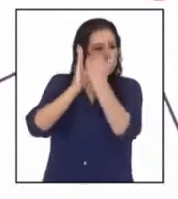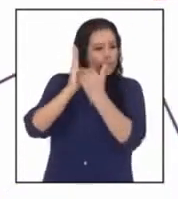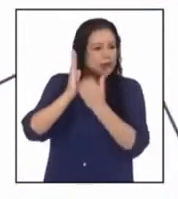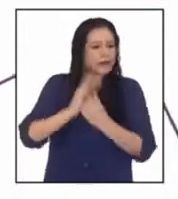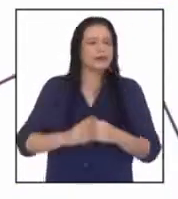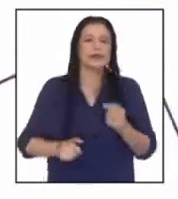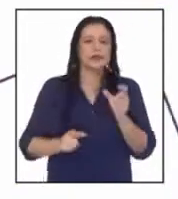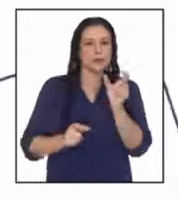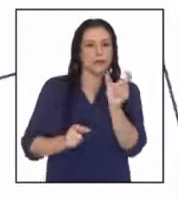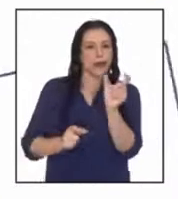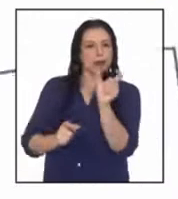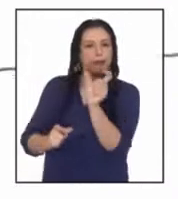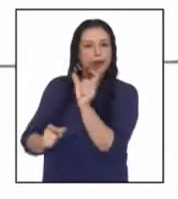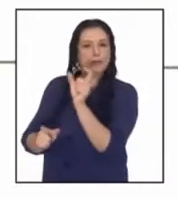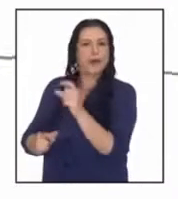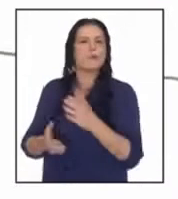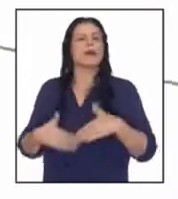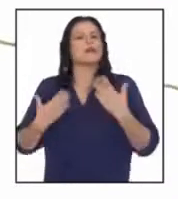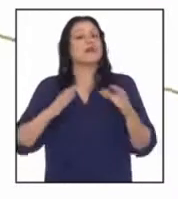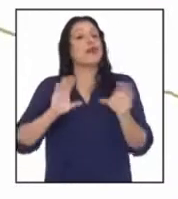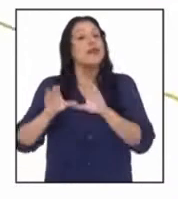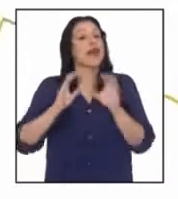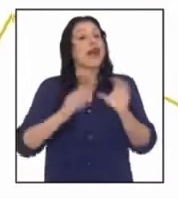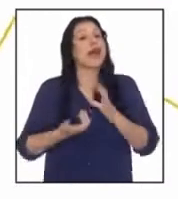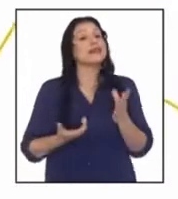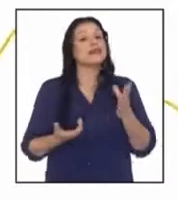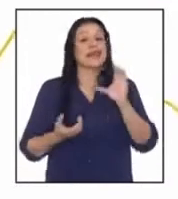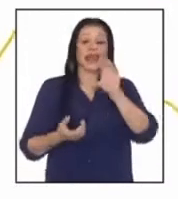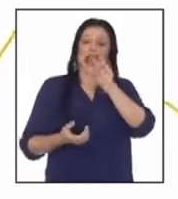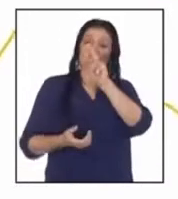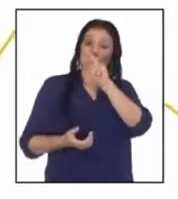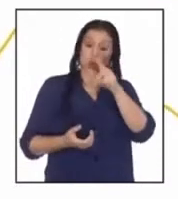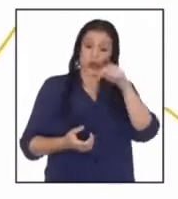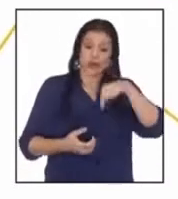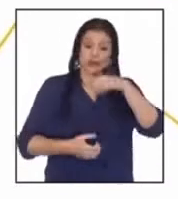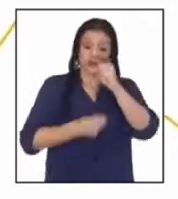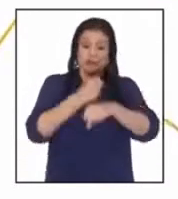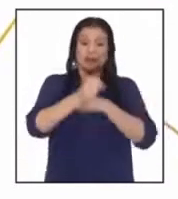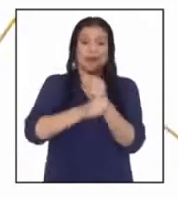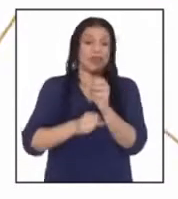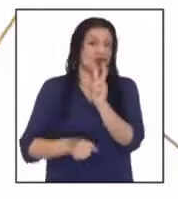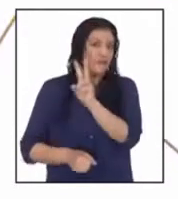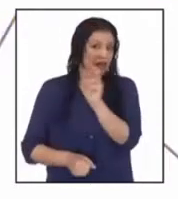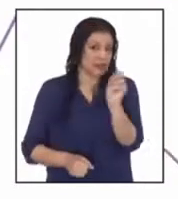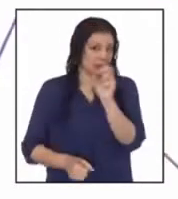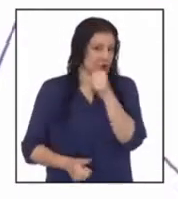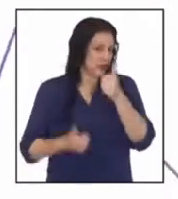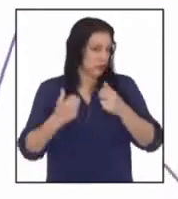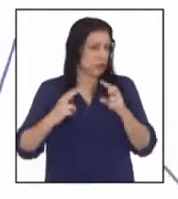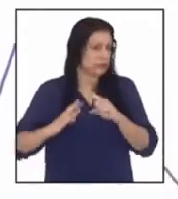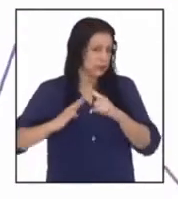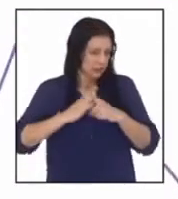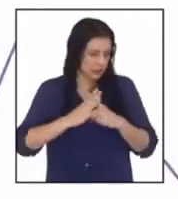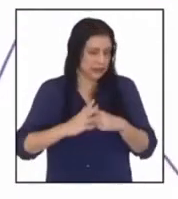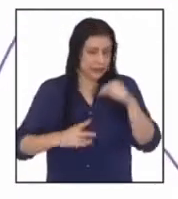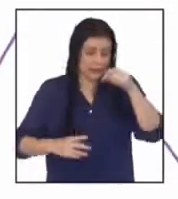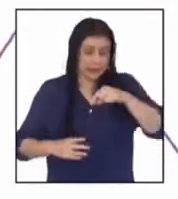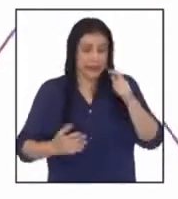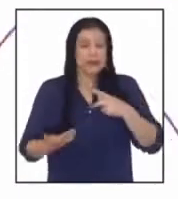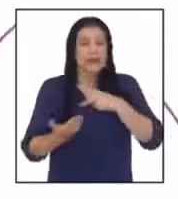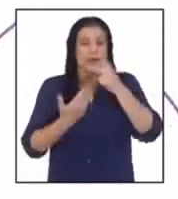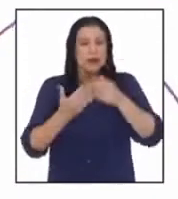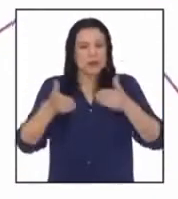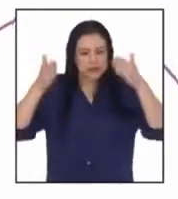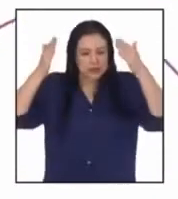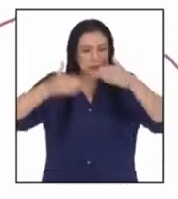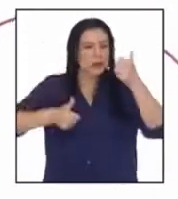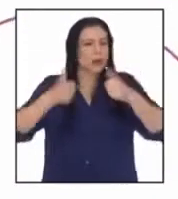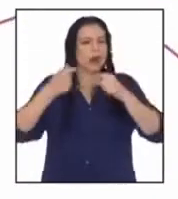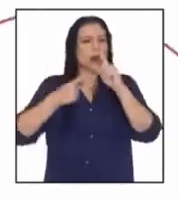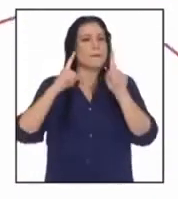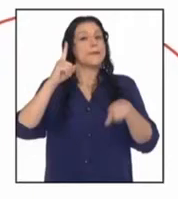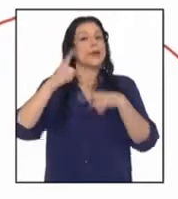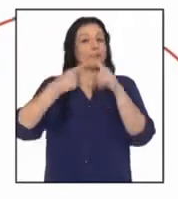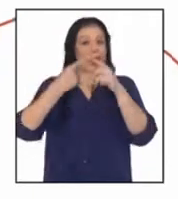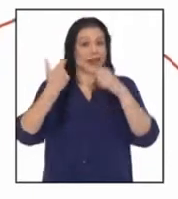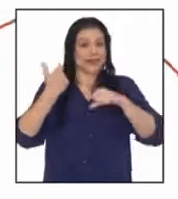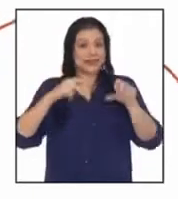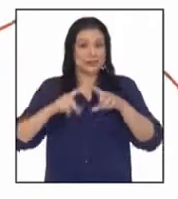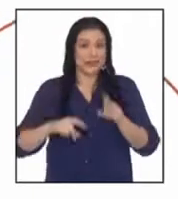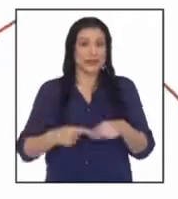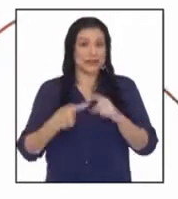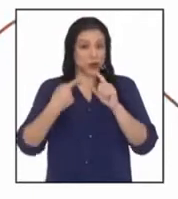una línea de tiempo para elaborar la crónica del 2020. Y en este programa nos centraremos en la primera de